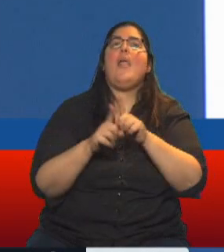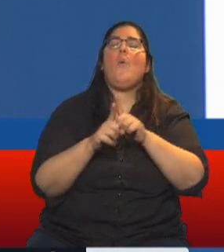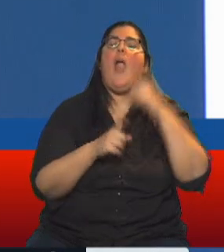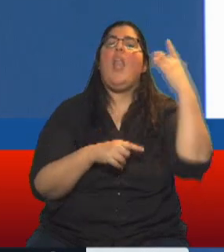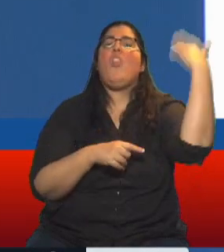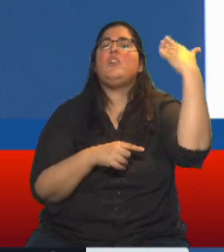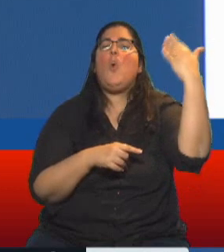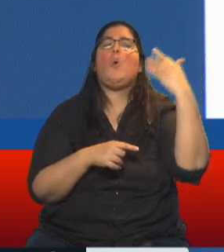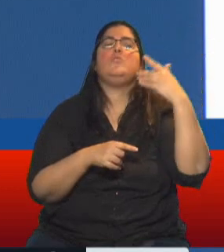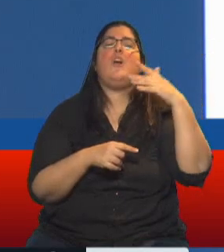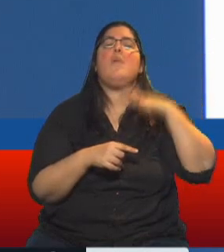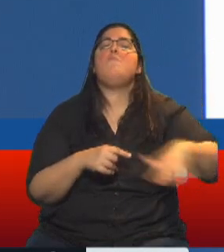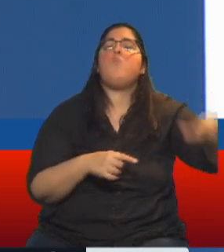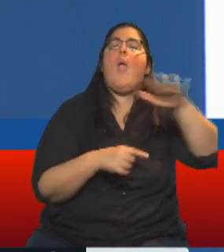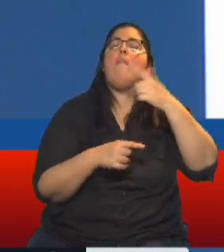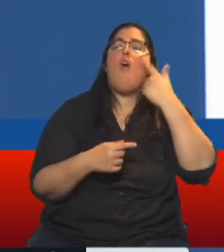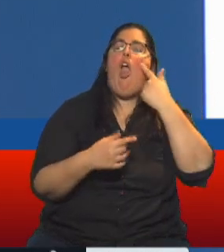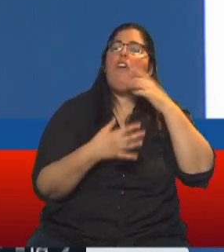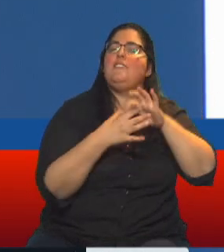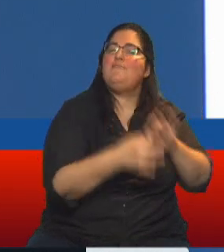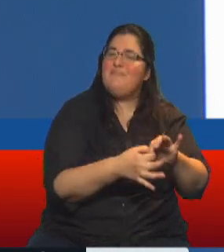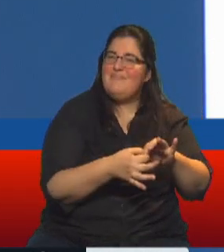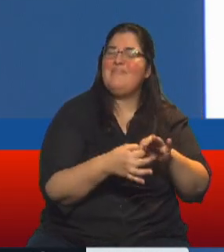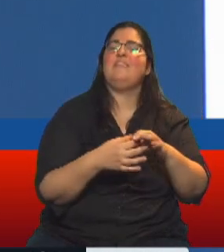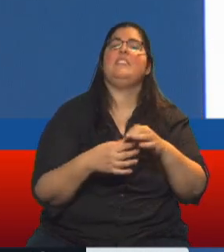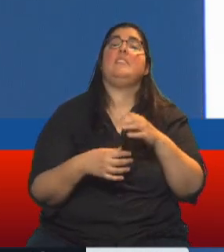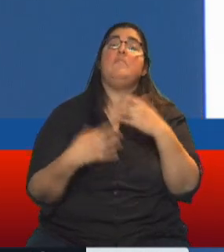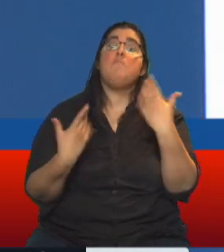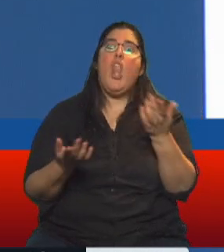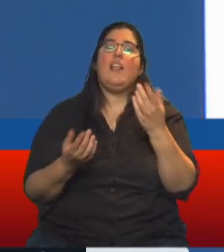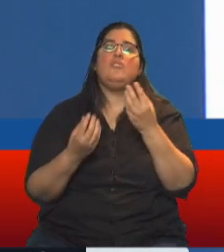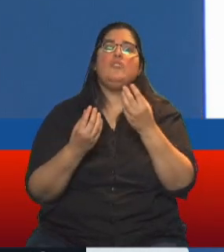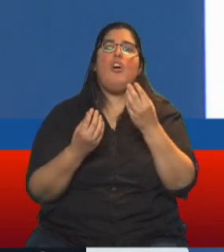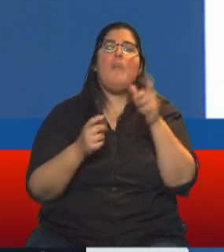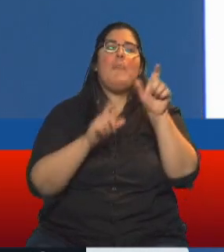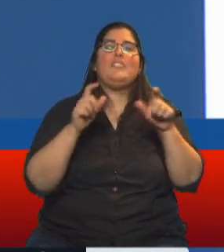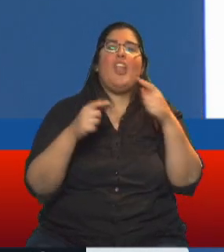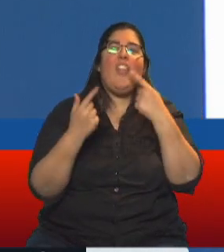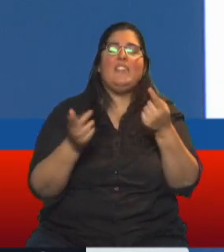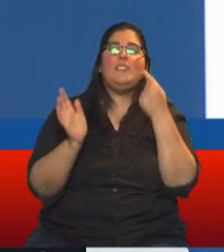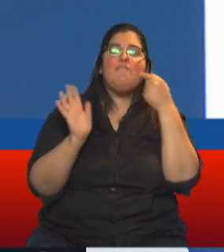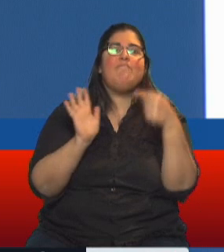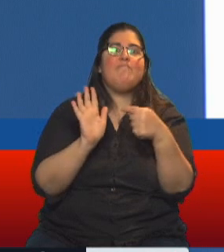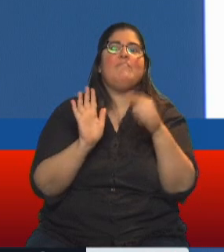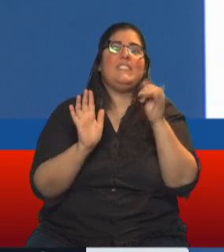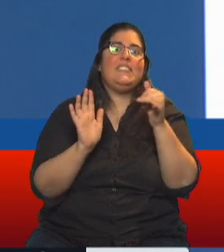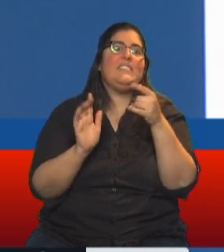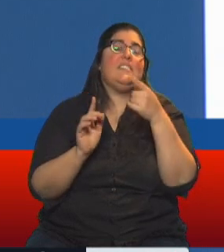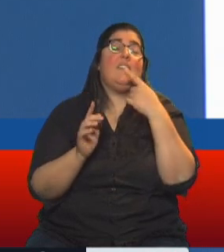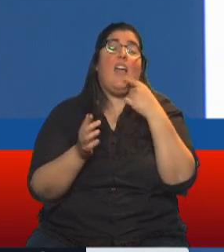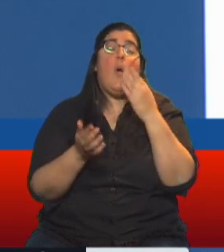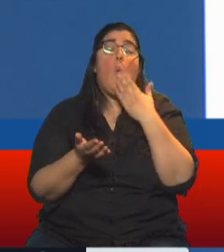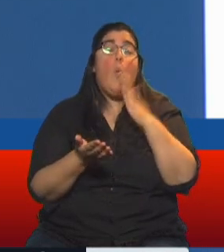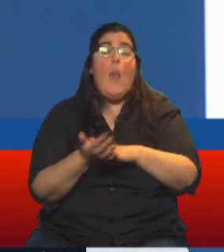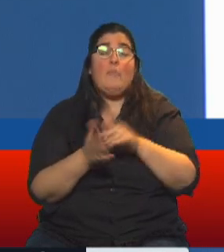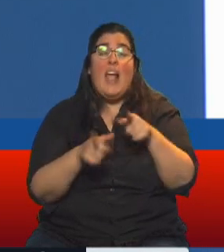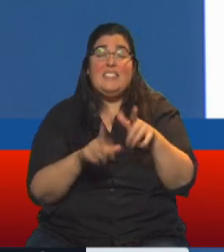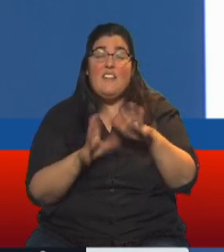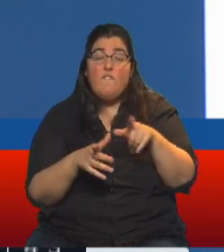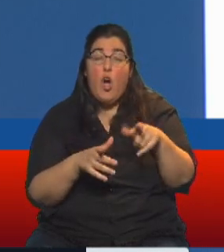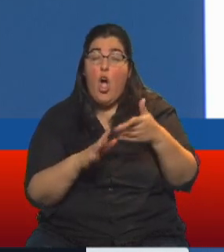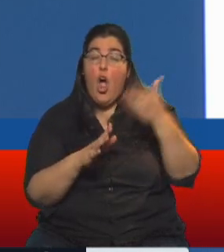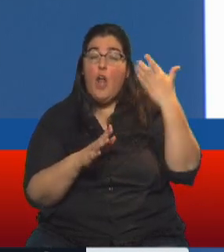bueno, finalmente llegaron de hecho, por eso se resaltó mucho el tema de que esa juramentación nunca en la historia se había dado